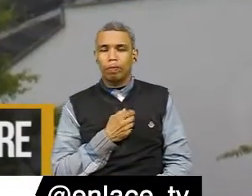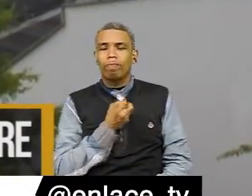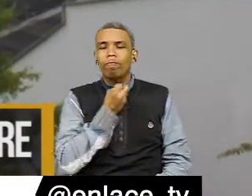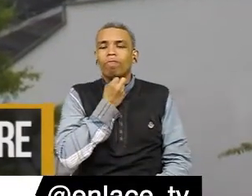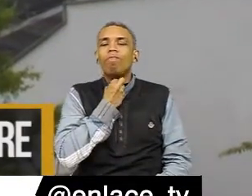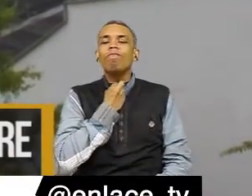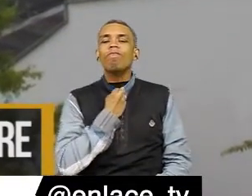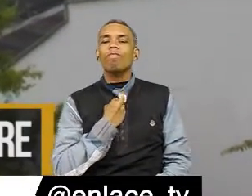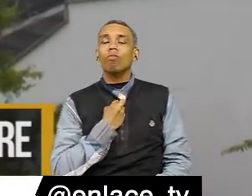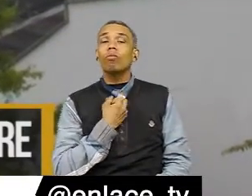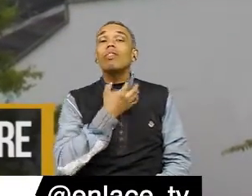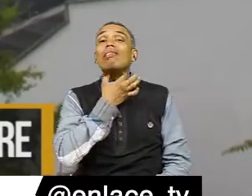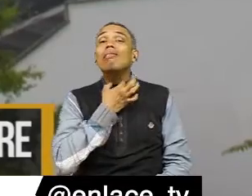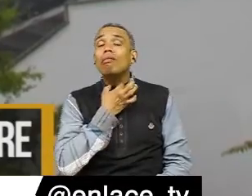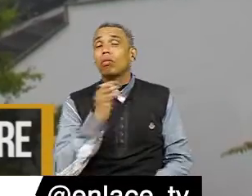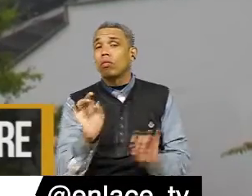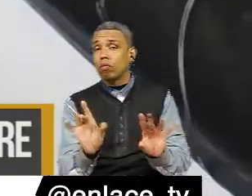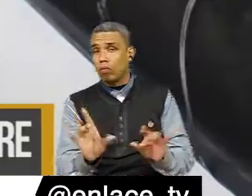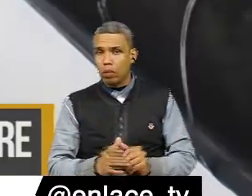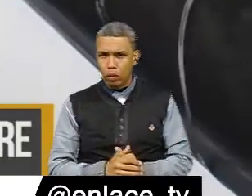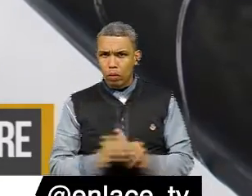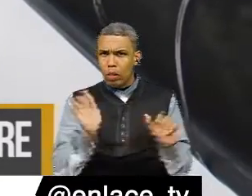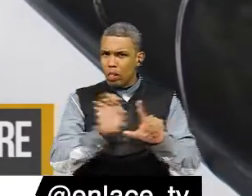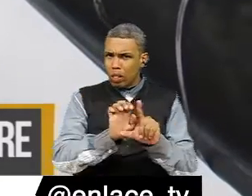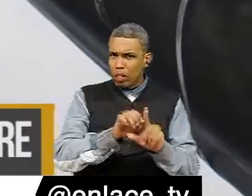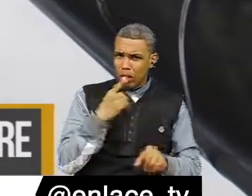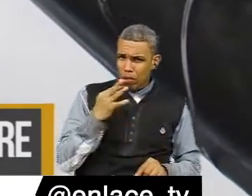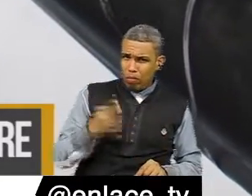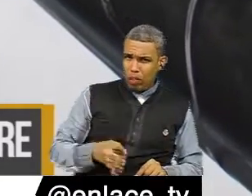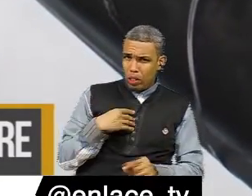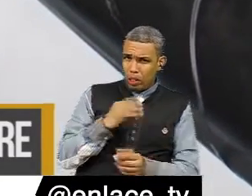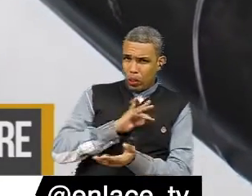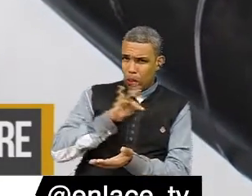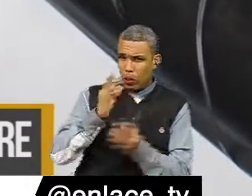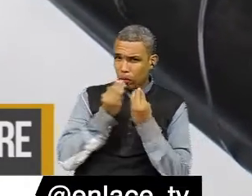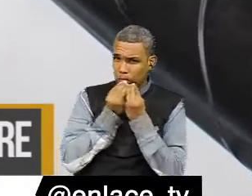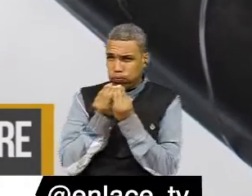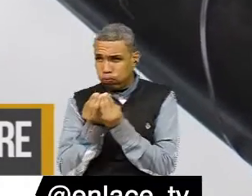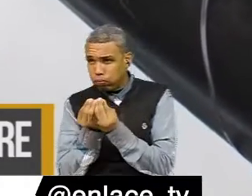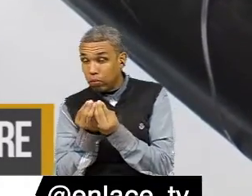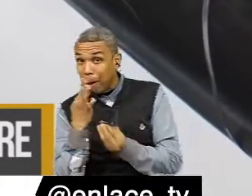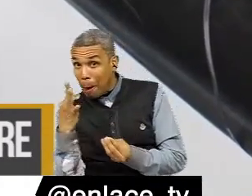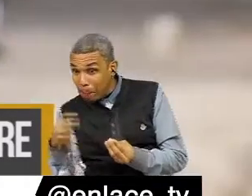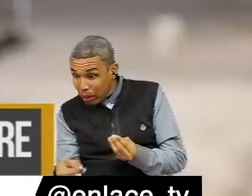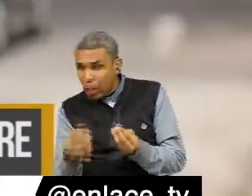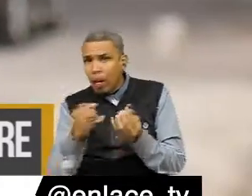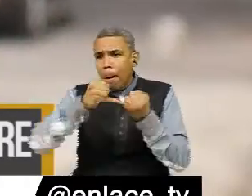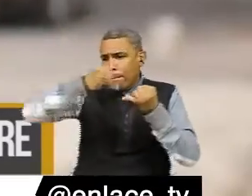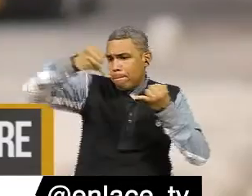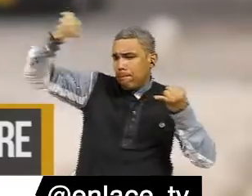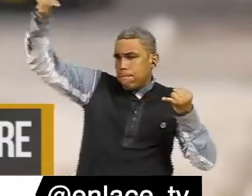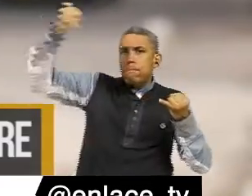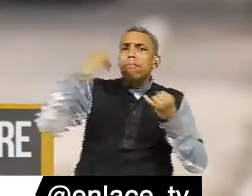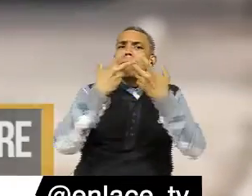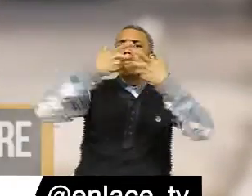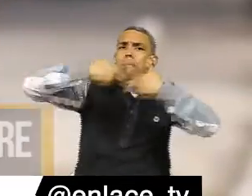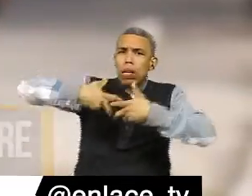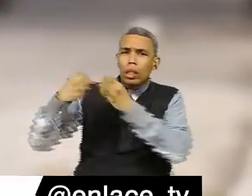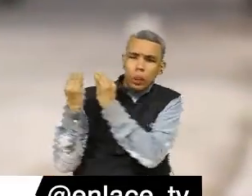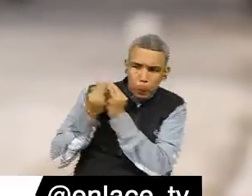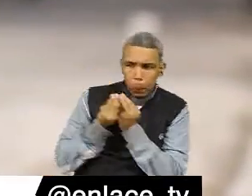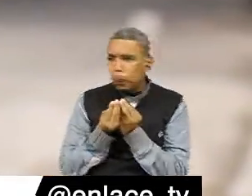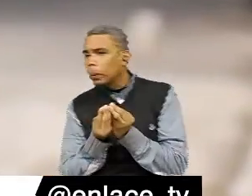Noticias llegó hasta el lugar del accidente denunciado y pudo constatar que allí aún está el cable colgado sin que la empresa responsable del mismo se dé